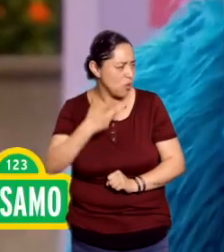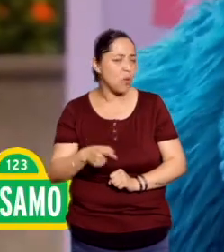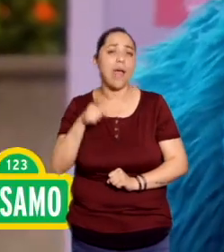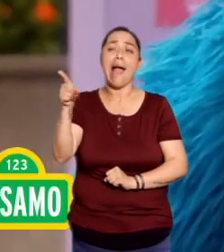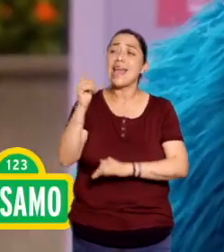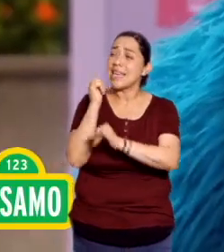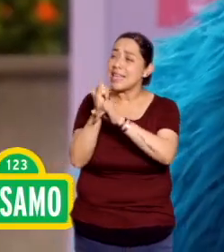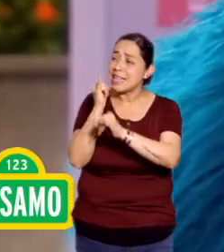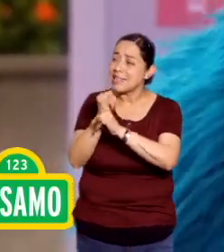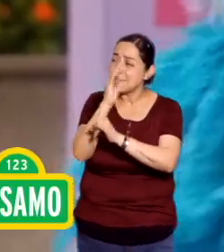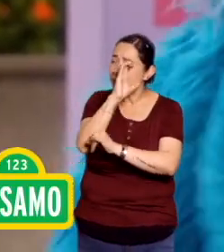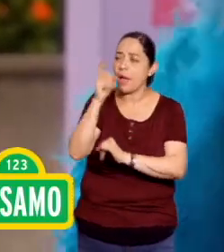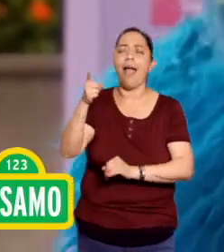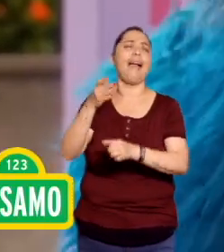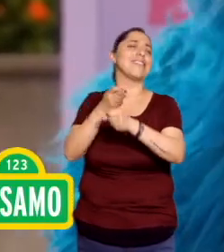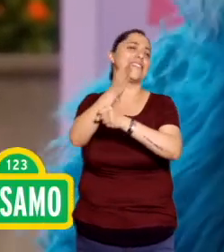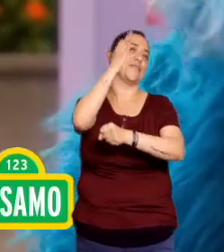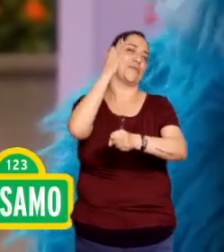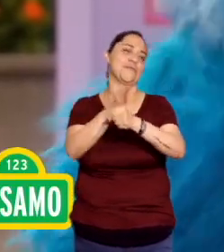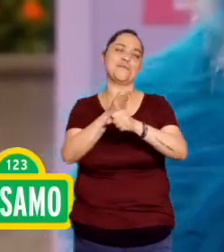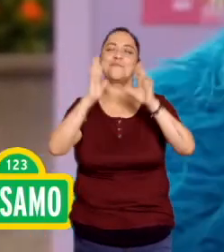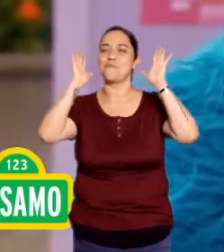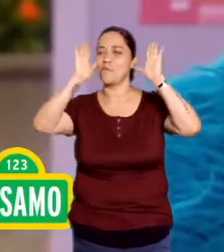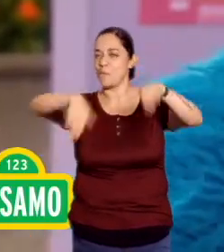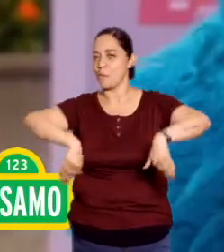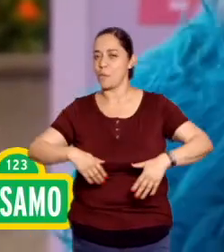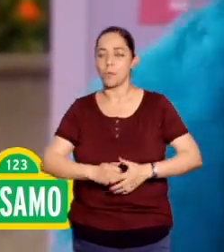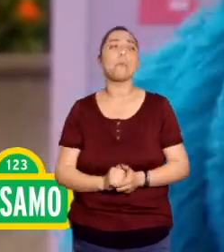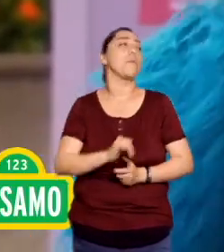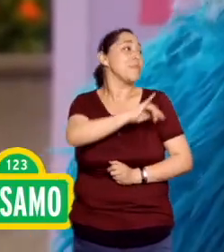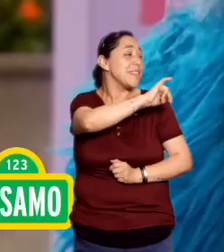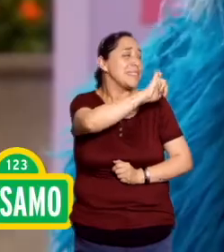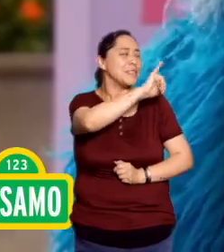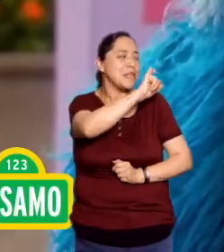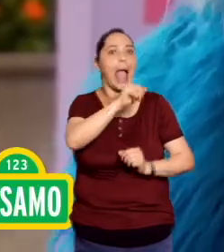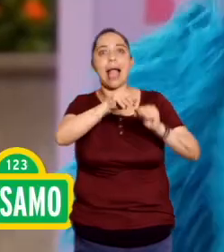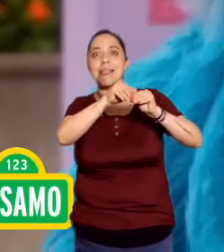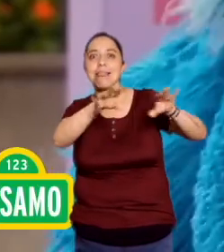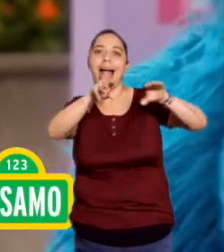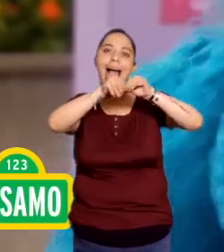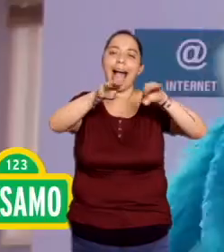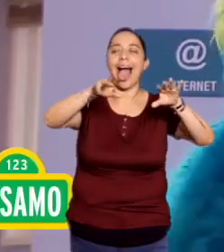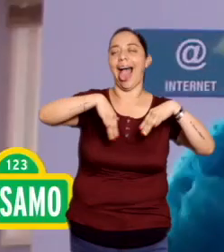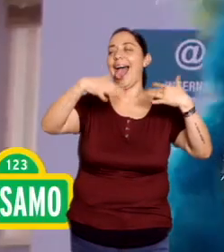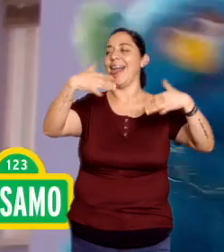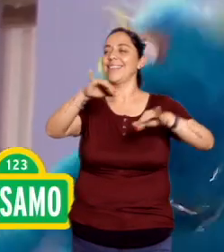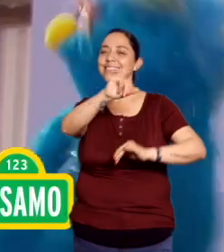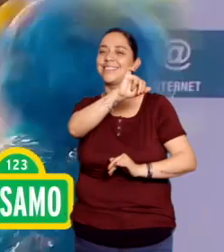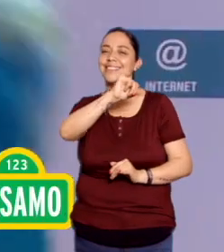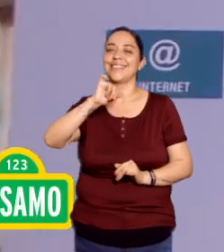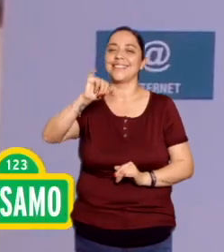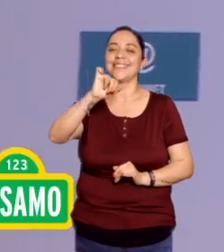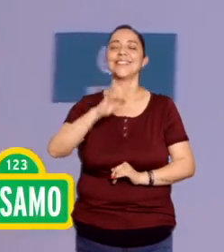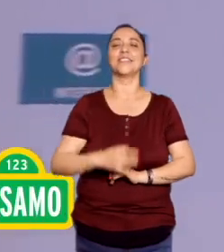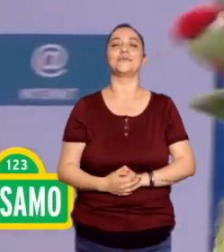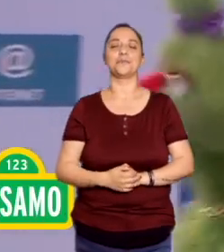¡Pues la foto de internet! ¡Ay, aquella tan chistosa, ¿verdad tú? ¡Pues sí, vamos a compartirlo!